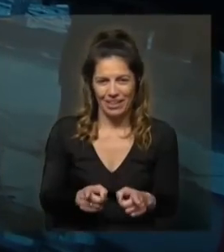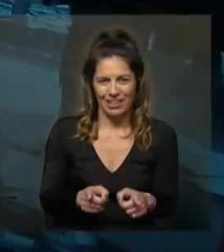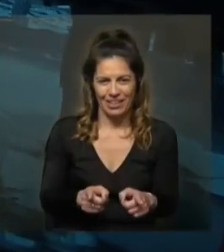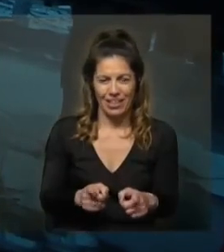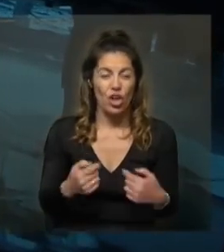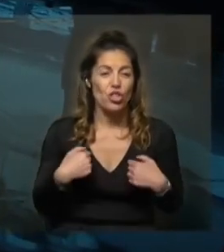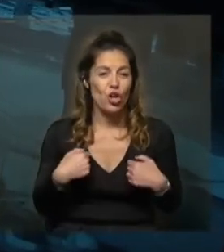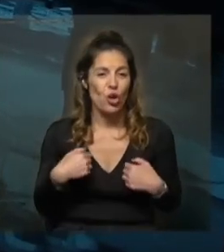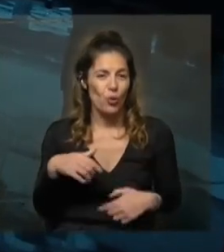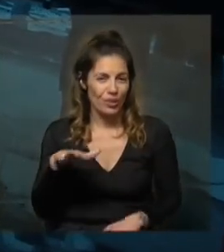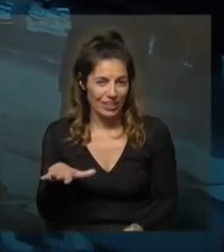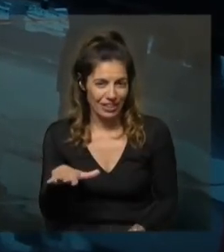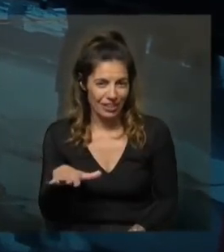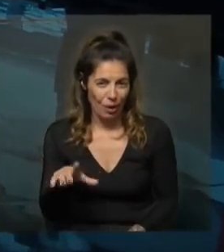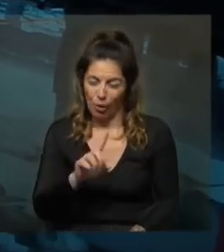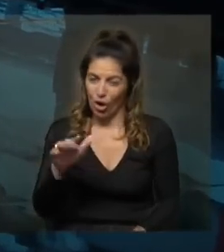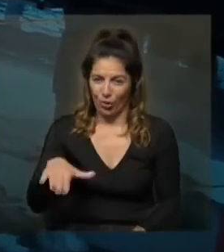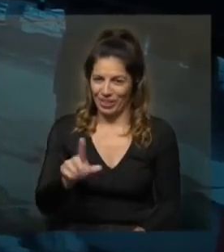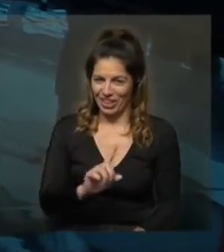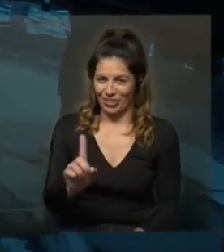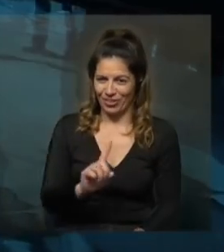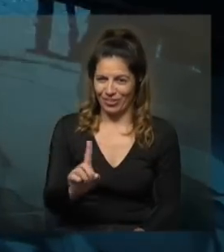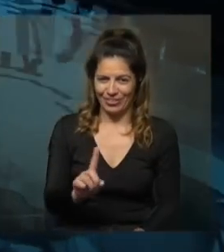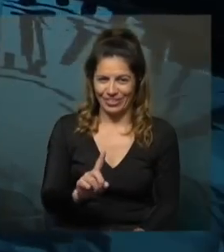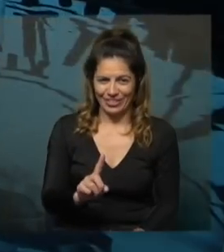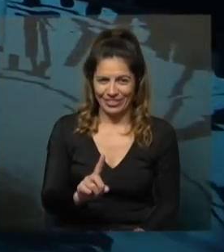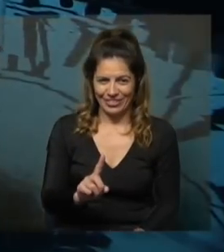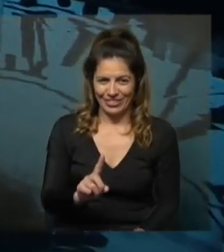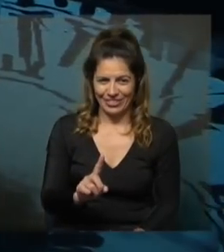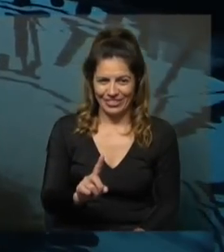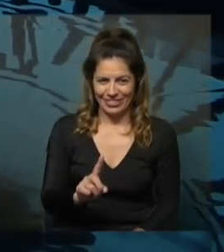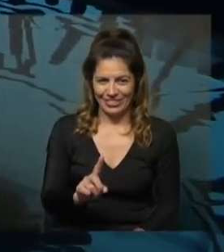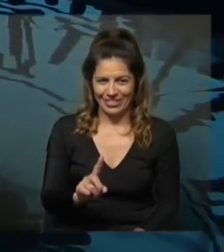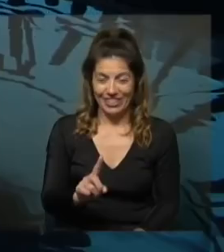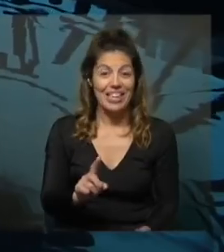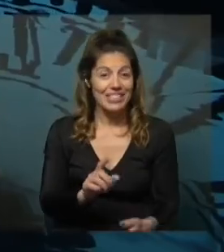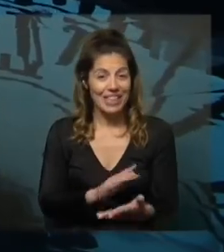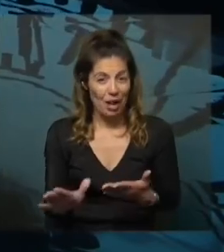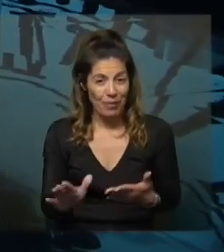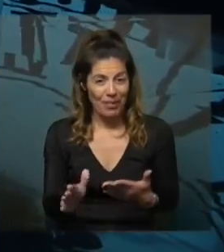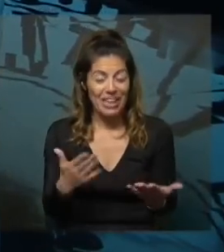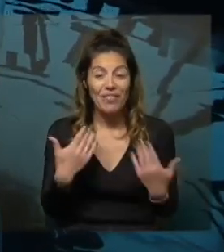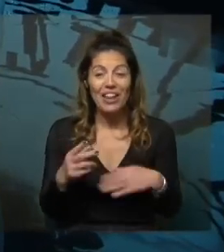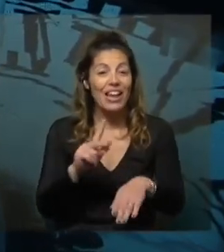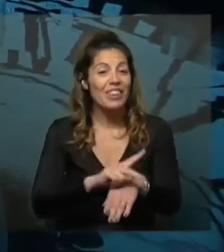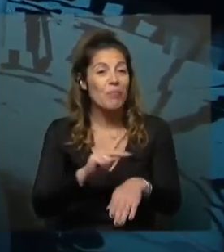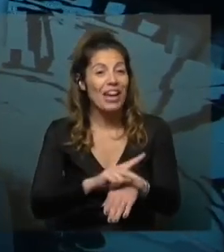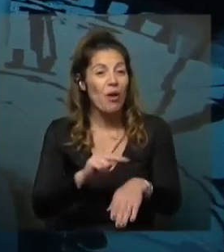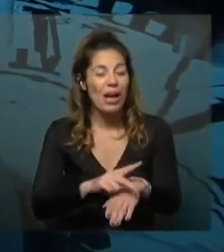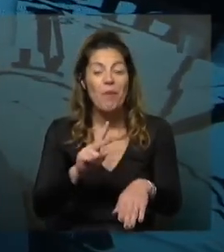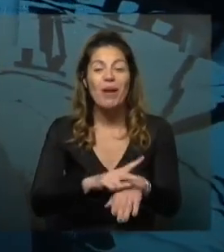será un niño no no era tan lindo me iban a hablar de Paraguay